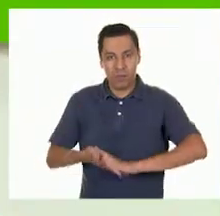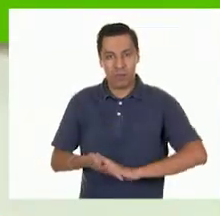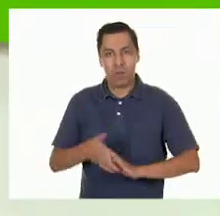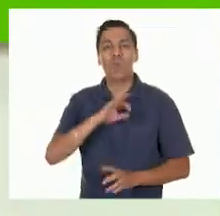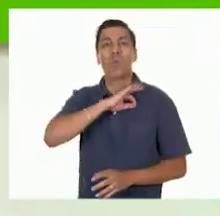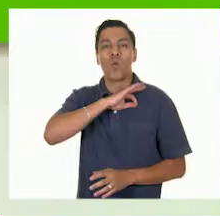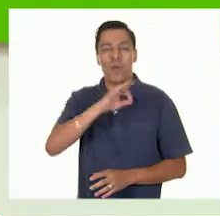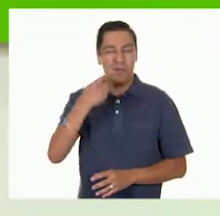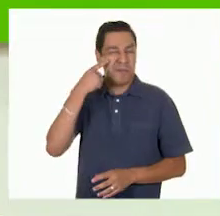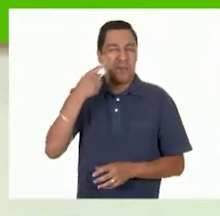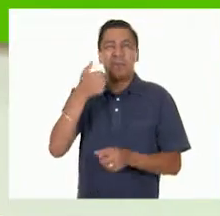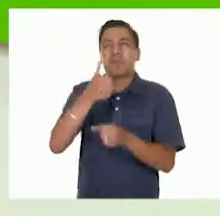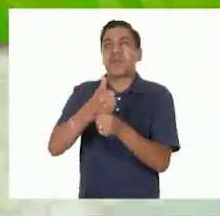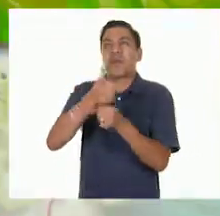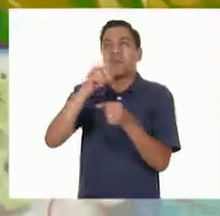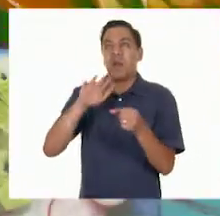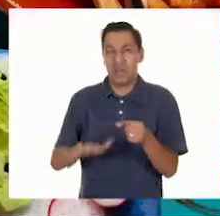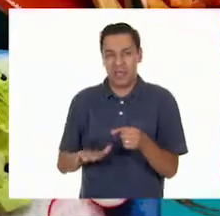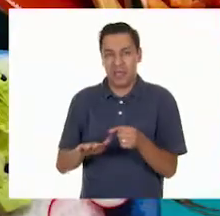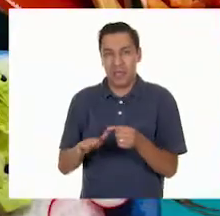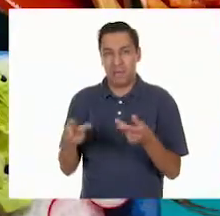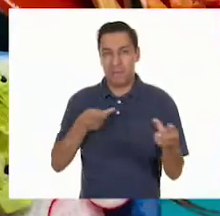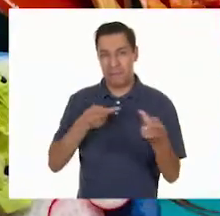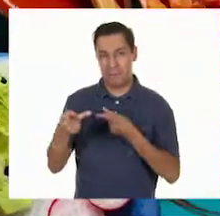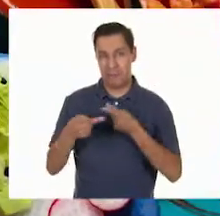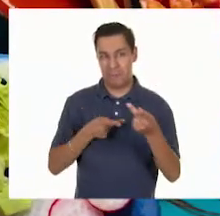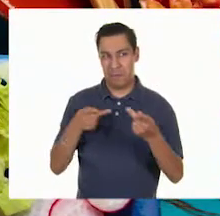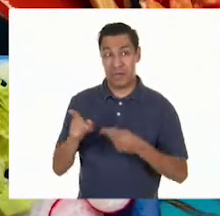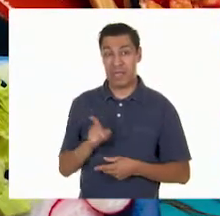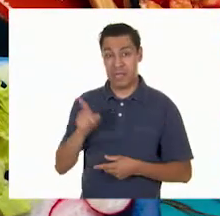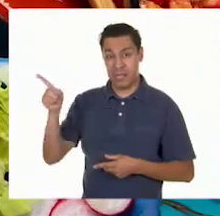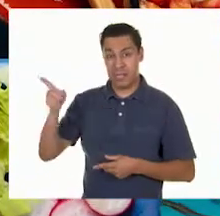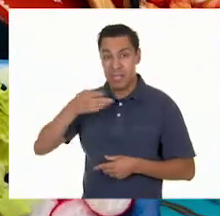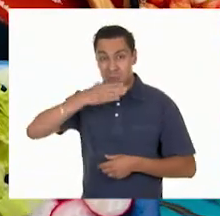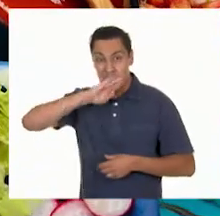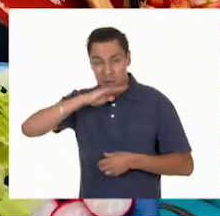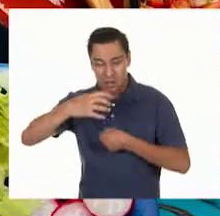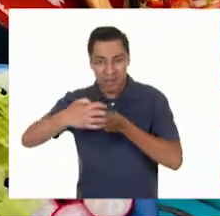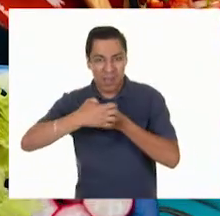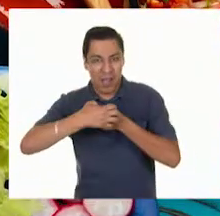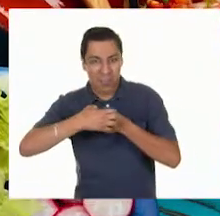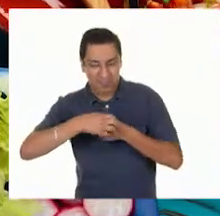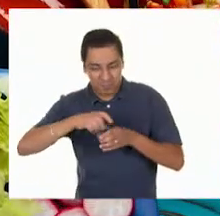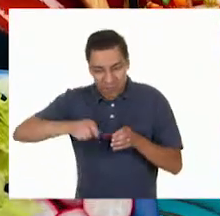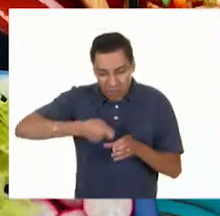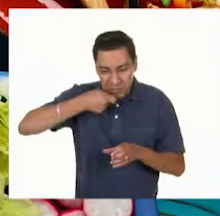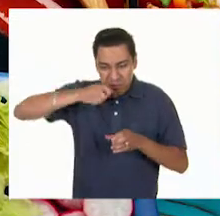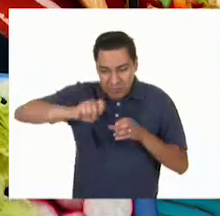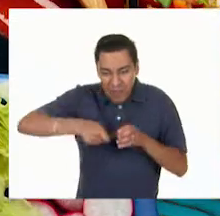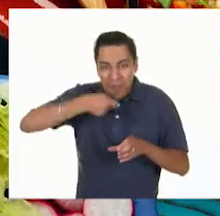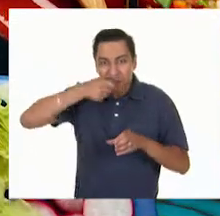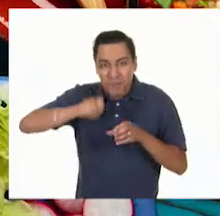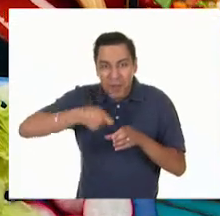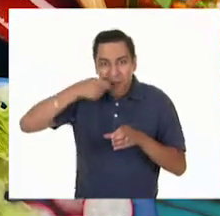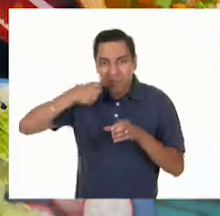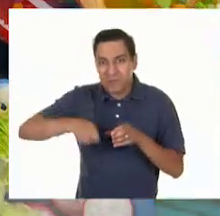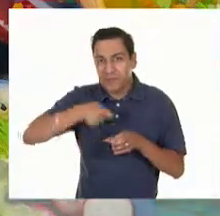mi abuelita verdad hoy prepara un delicioso pozole con granos de maíz